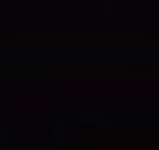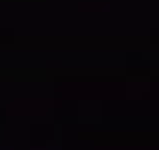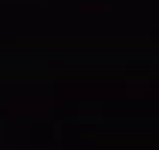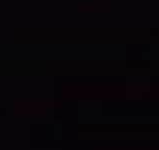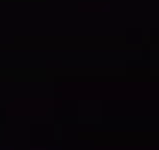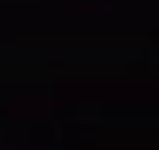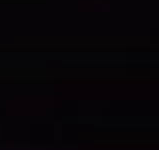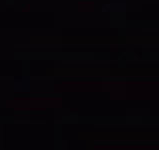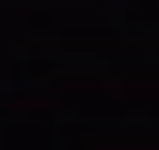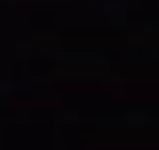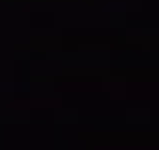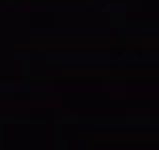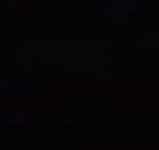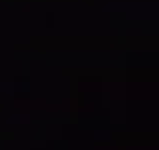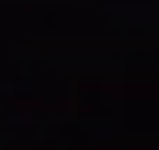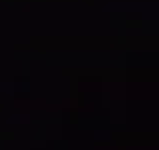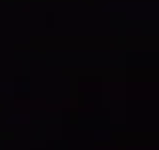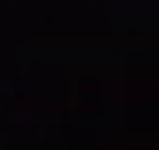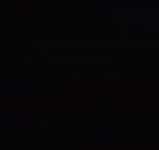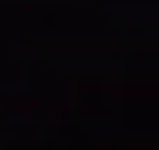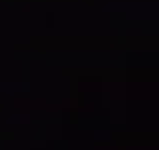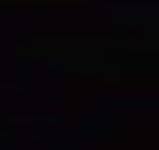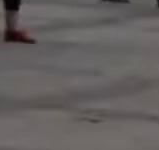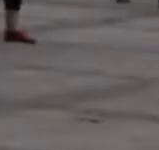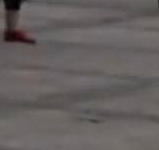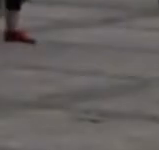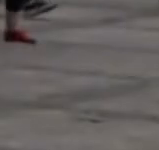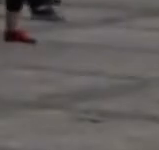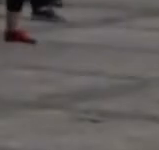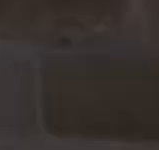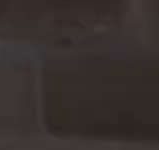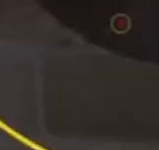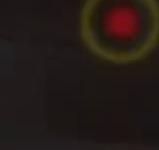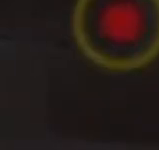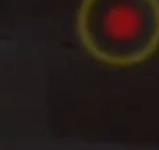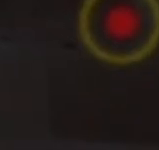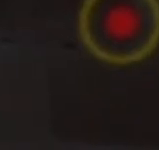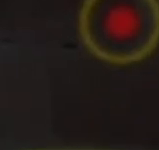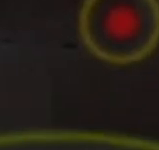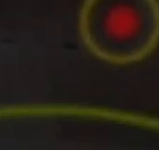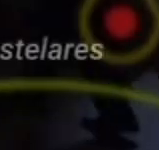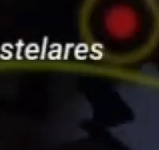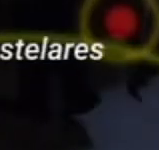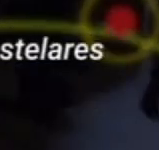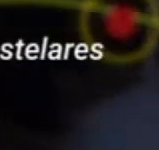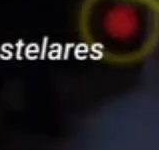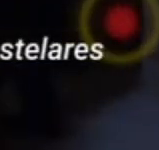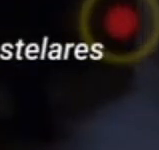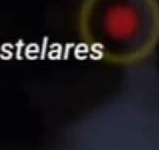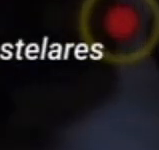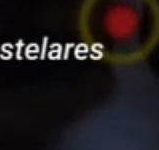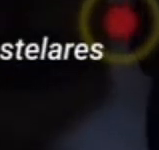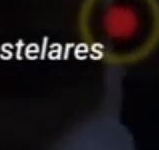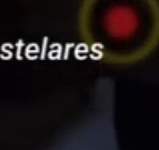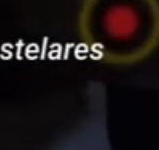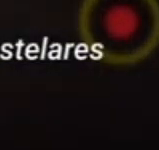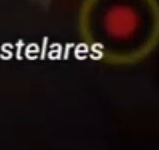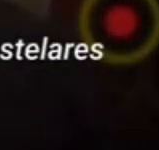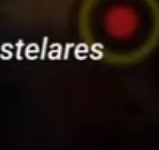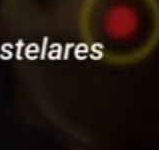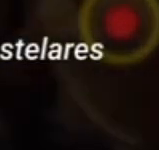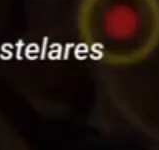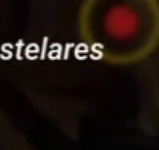allá de lo que es el objeto, el cuadro como objeto físico. El Greco, alma y luz universales, series